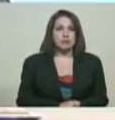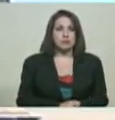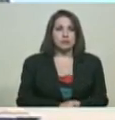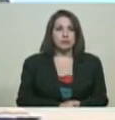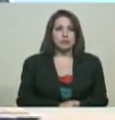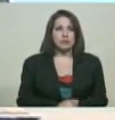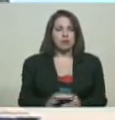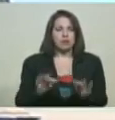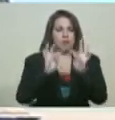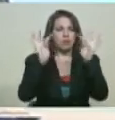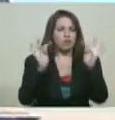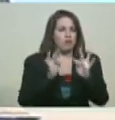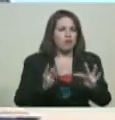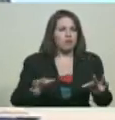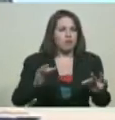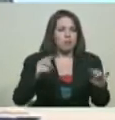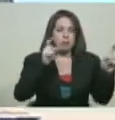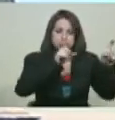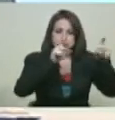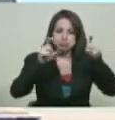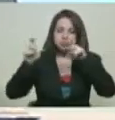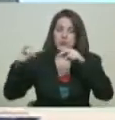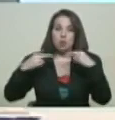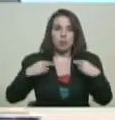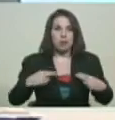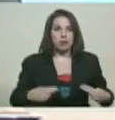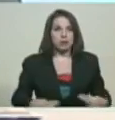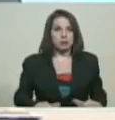por la forma pedagógica humanista